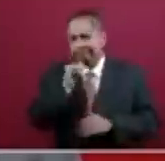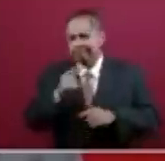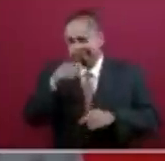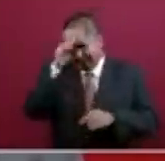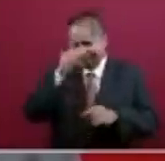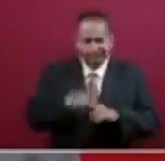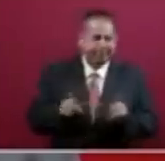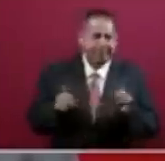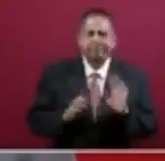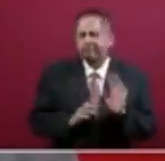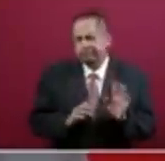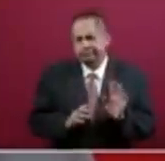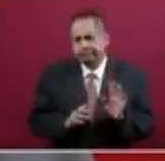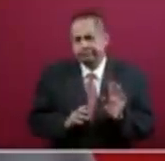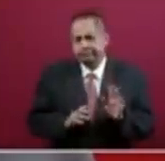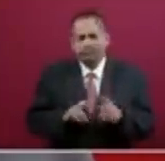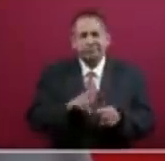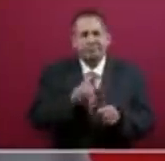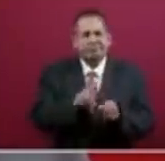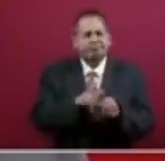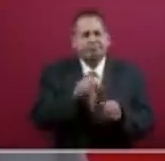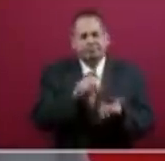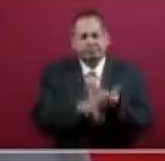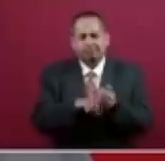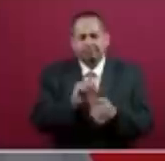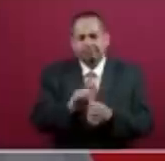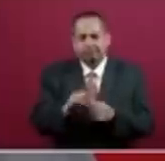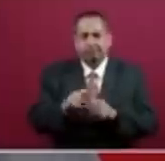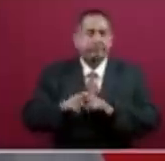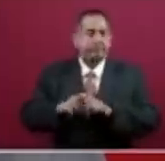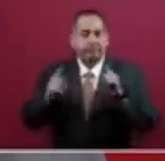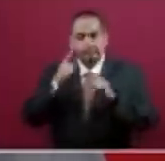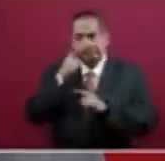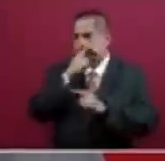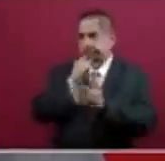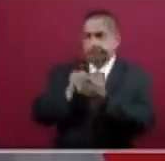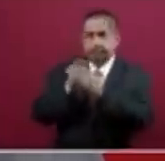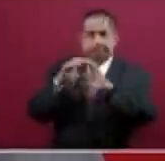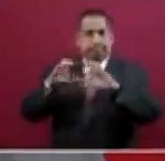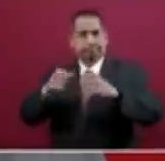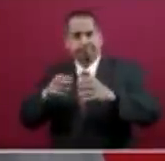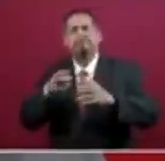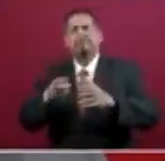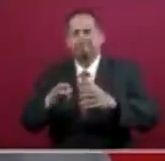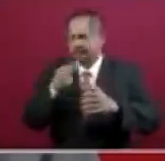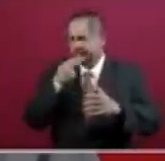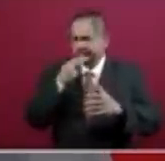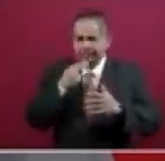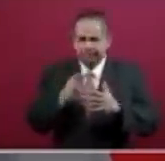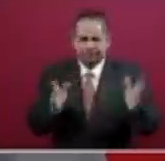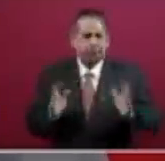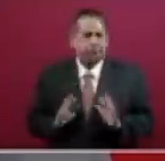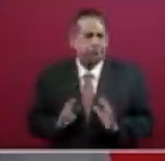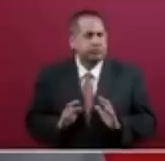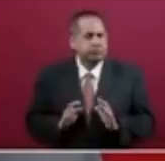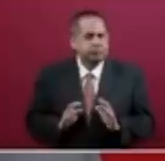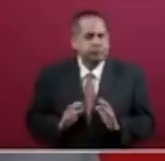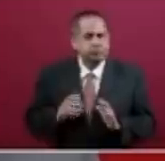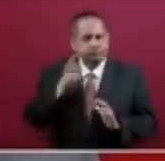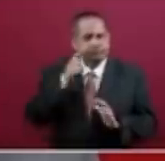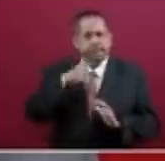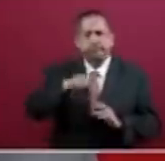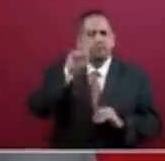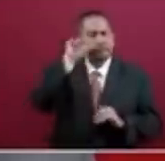discrepancias, eso es consustancial a la democracia en general y a la democracia